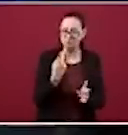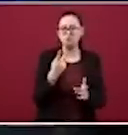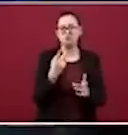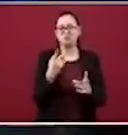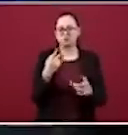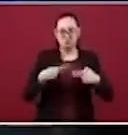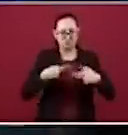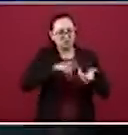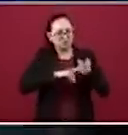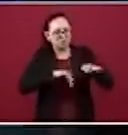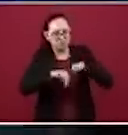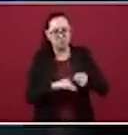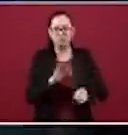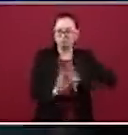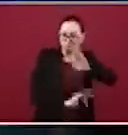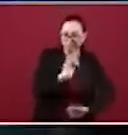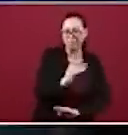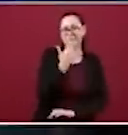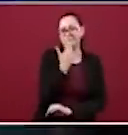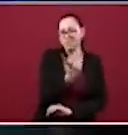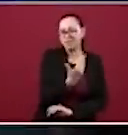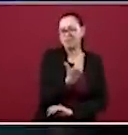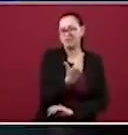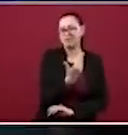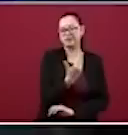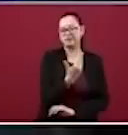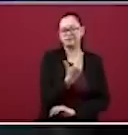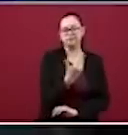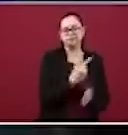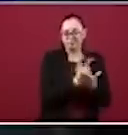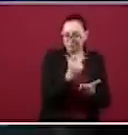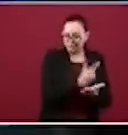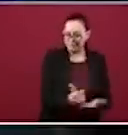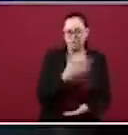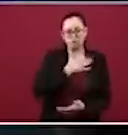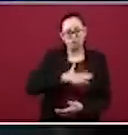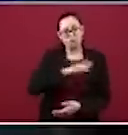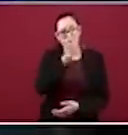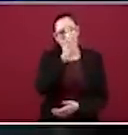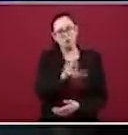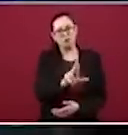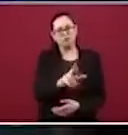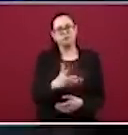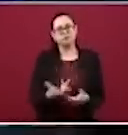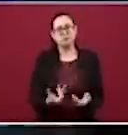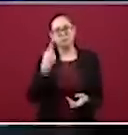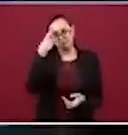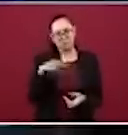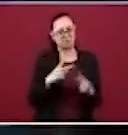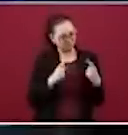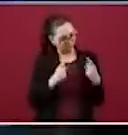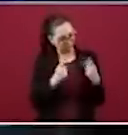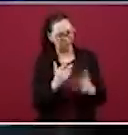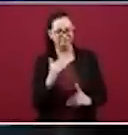a los trabajadores, de respetarles sus prestaciones y así lograr elevar la